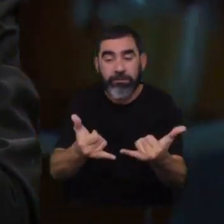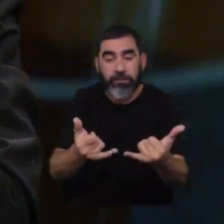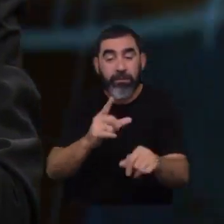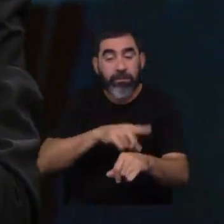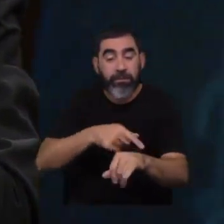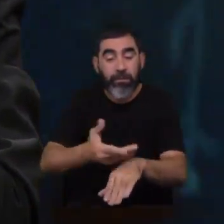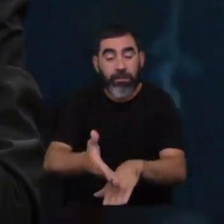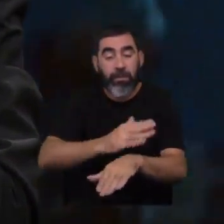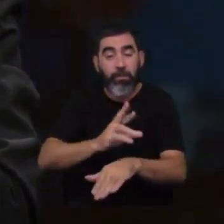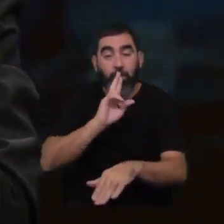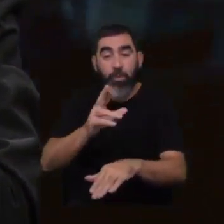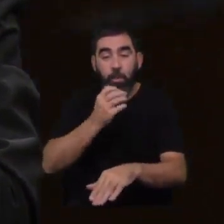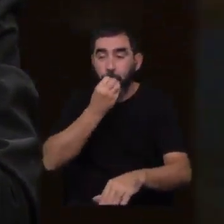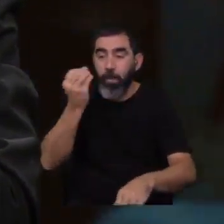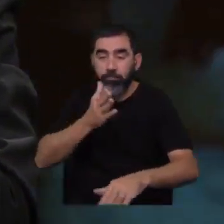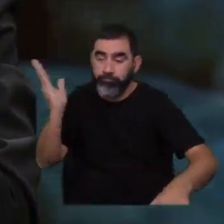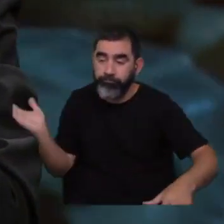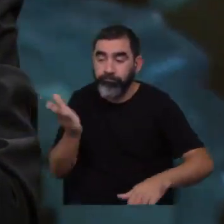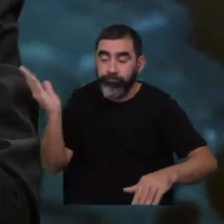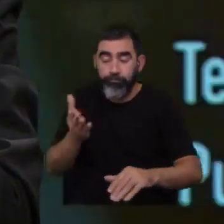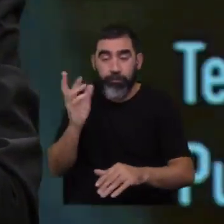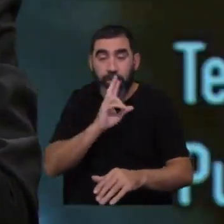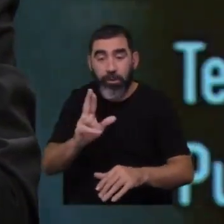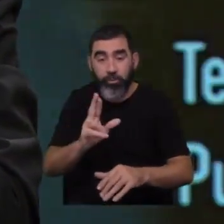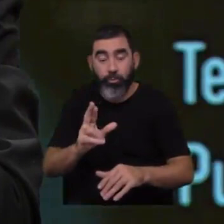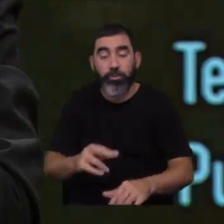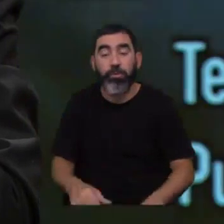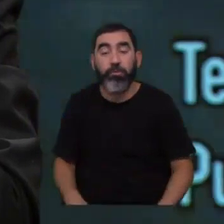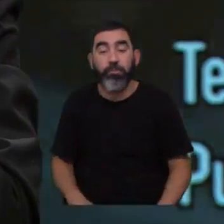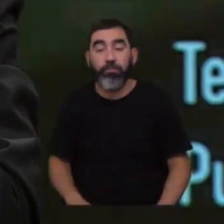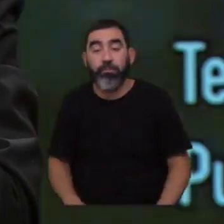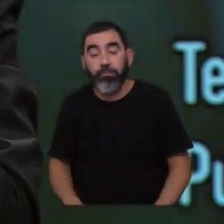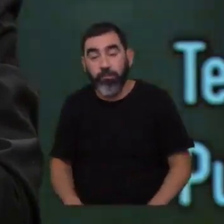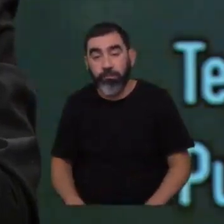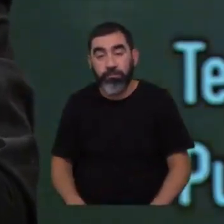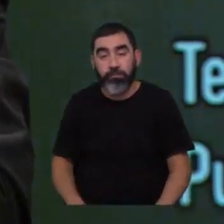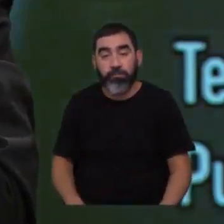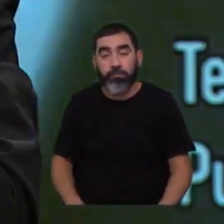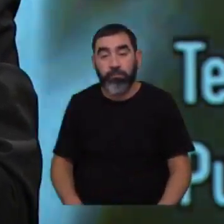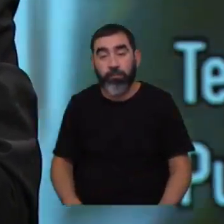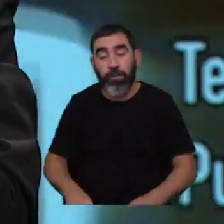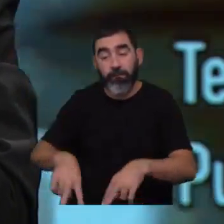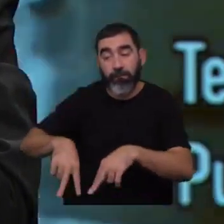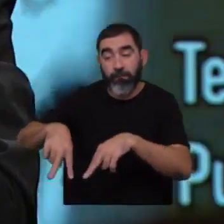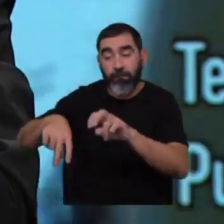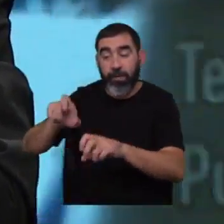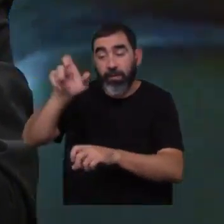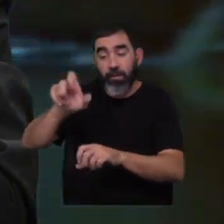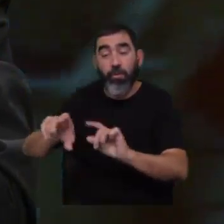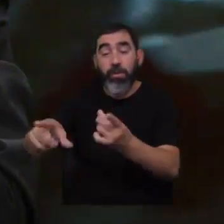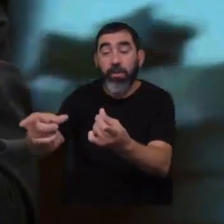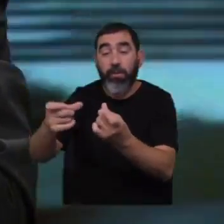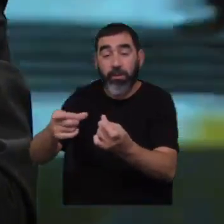los resultados, antes se empieza a capitalizar esos resultados y empieza a dar ingresos a la empresa. El investigador, por otro lado,